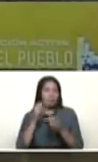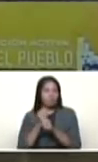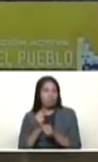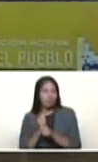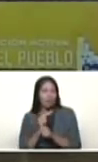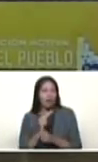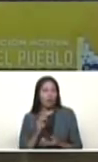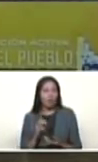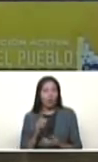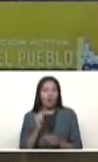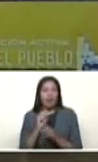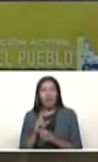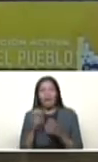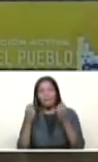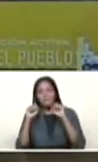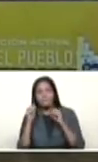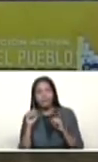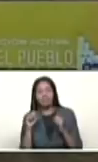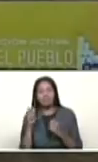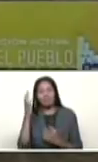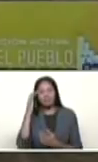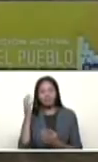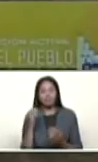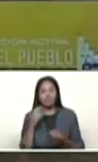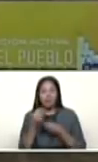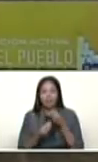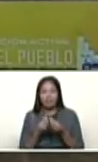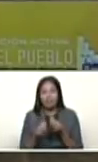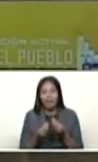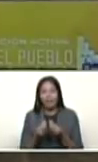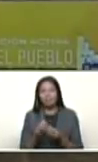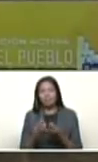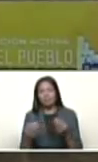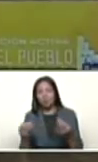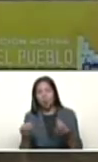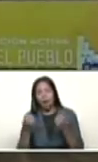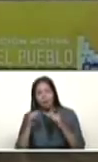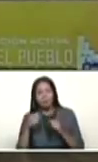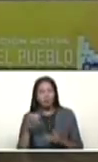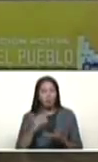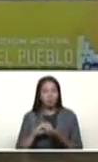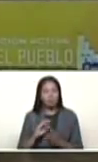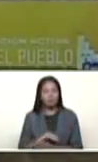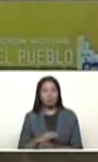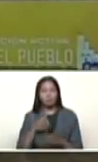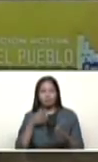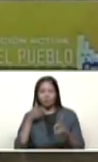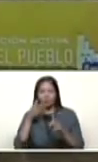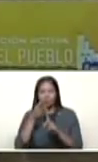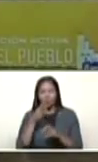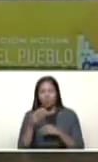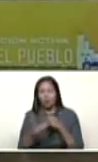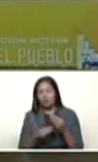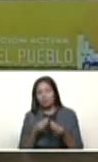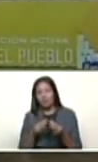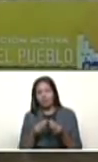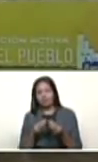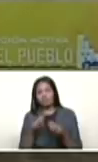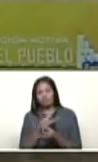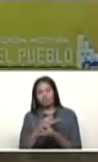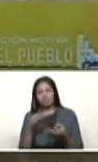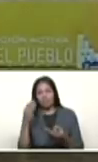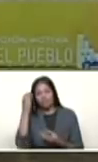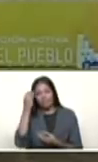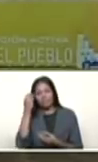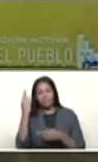teoría. De la teoría a la acción. A la práctica otra vez. Esa es la dialéctica correcta del